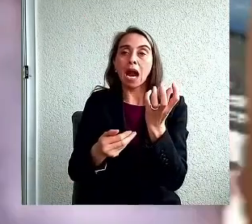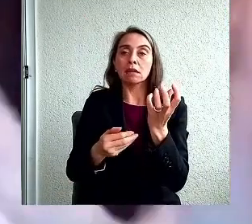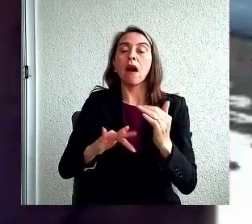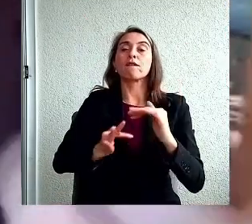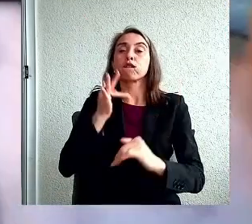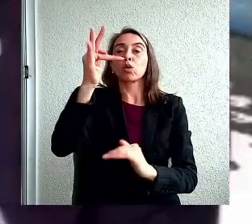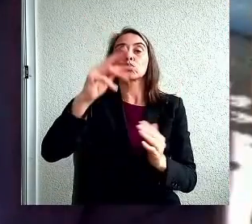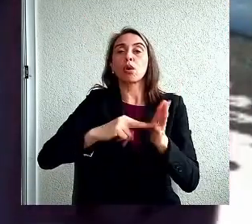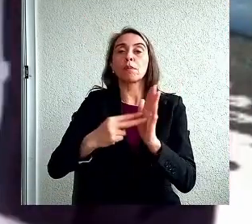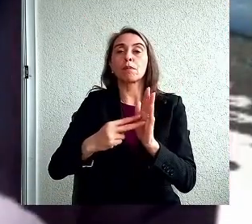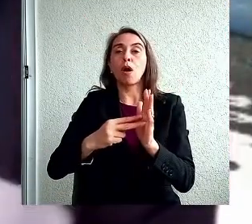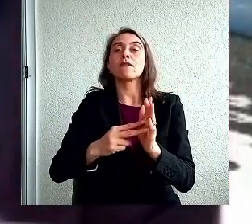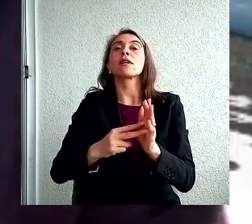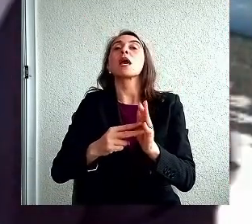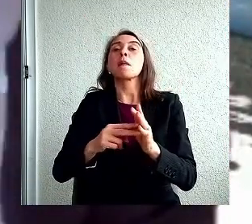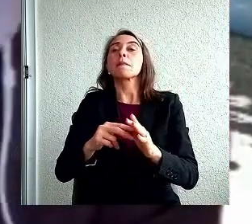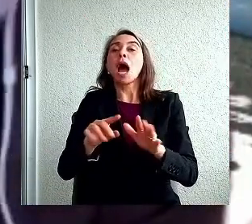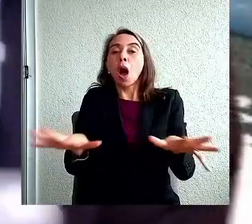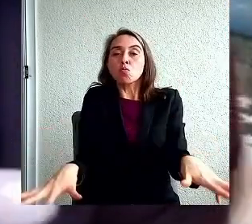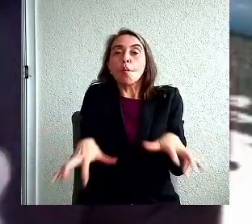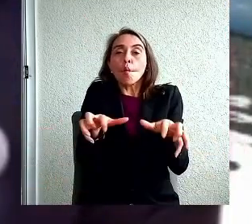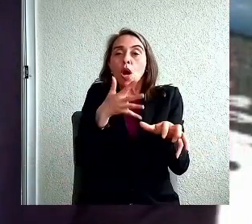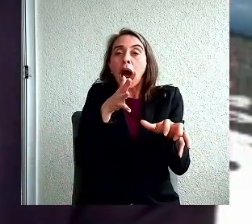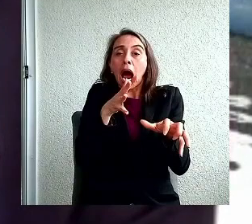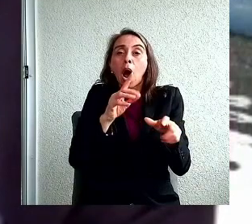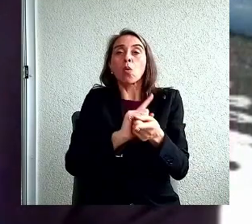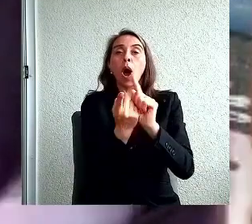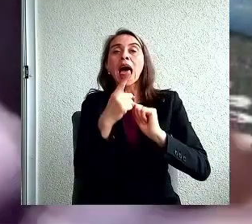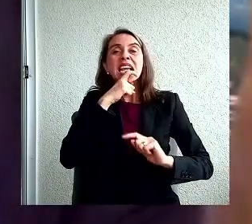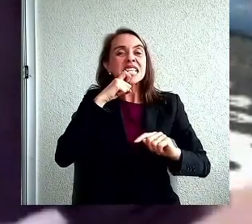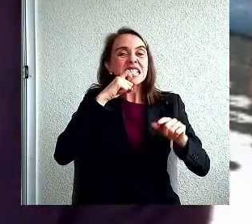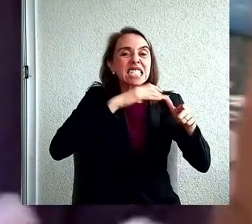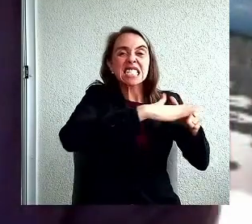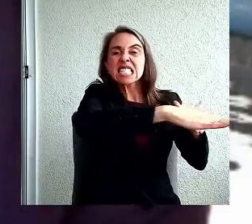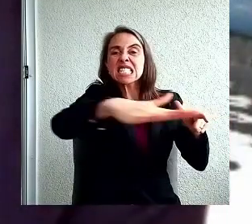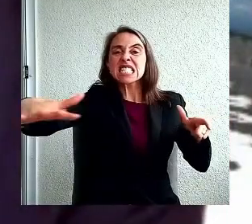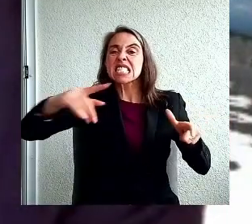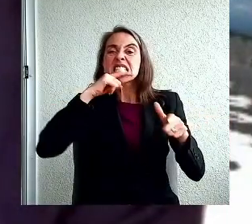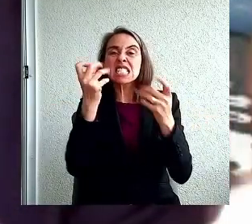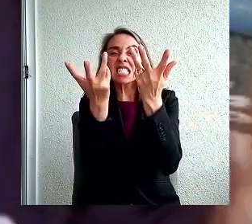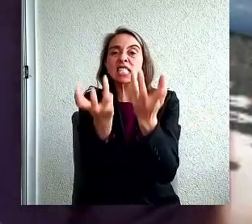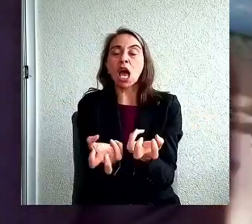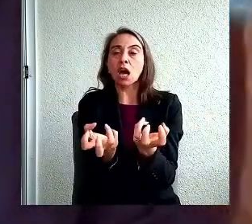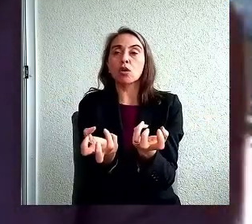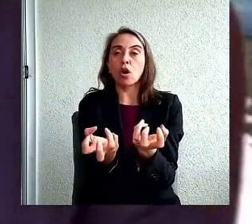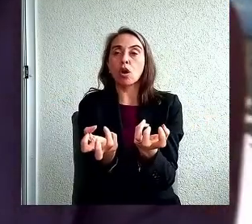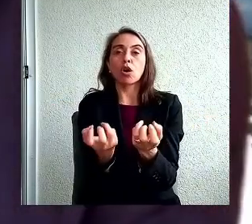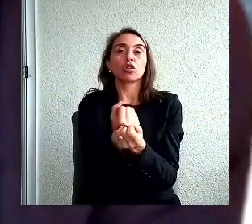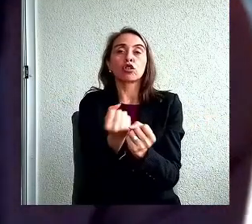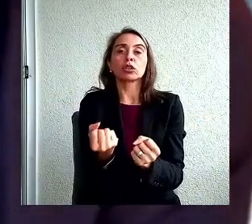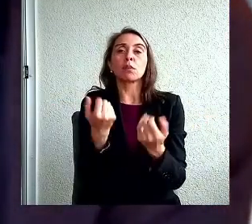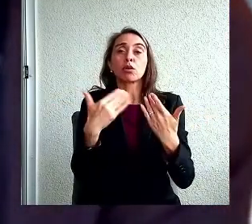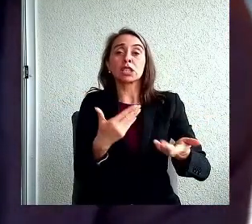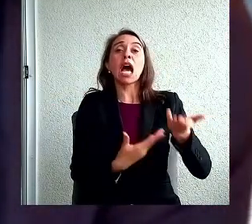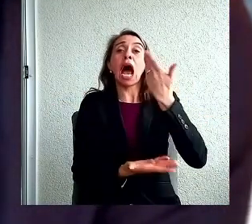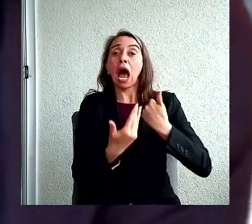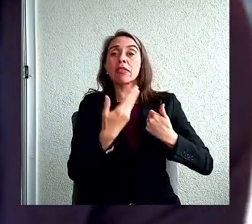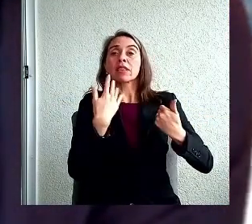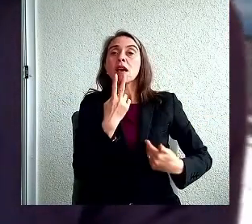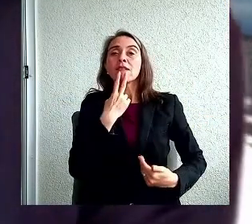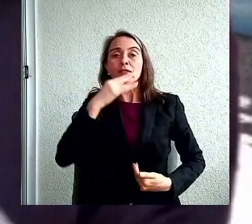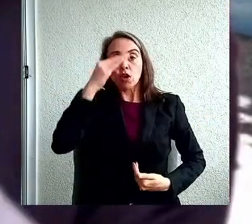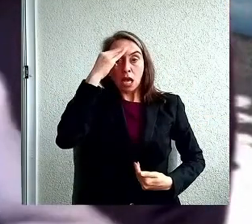pérdida del recurso hidrológico, por lo tanto no podemos repetir esa misma experiencia más al sur. ¿Me entiendes? O sea, eso